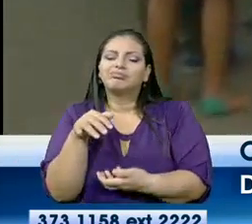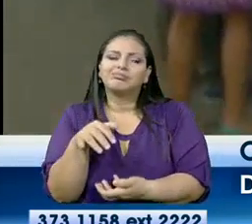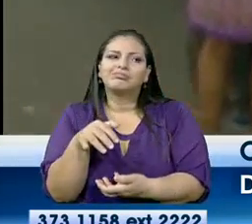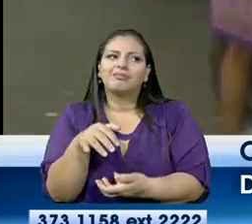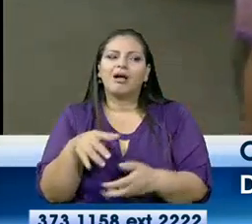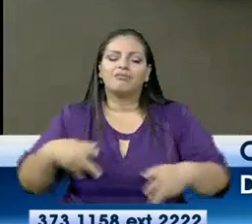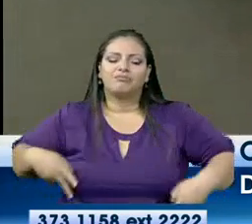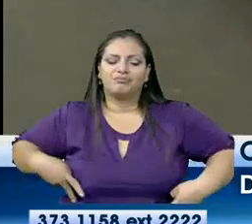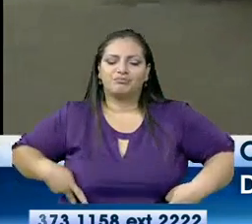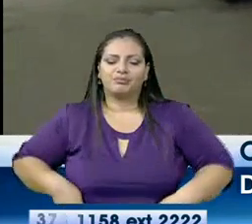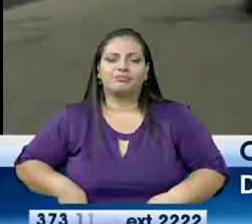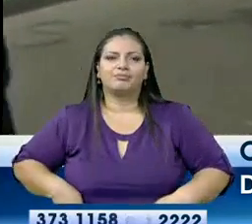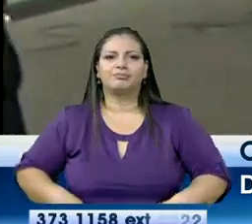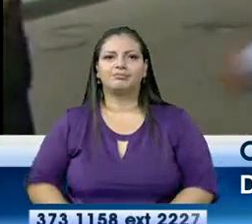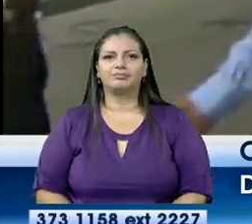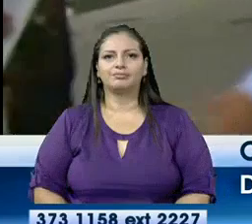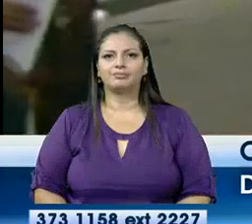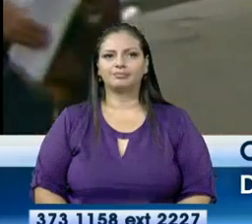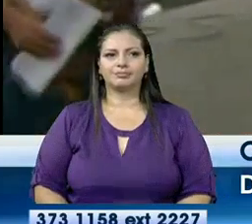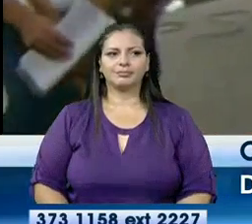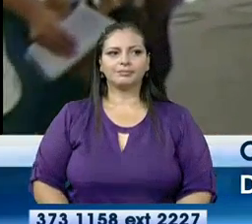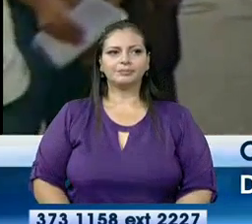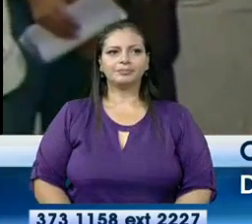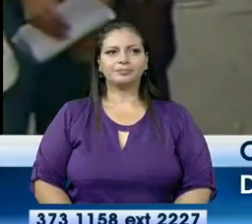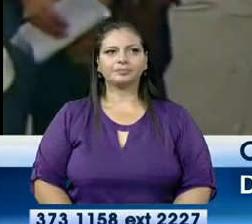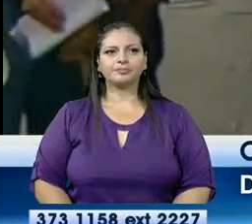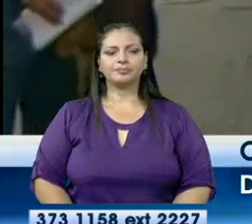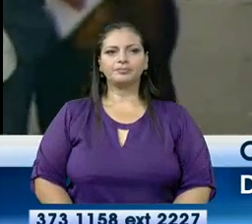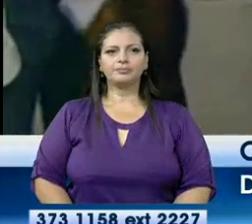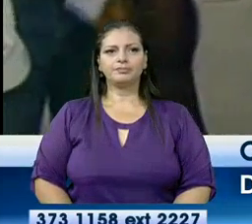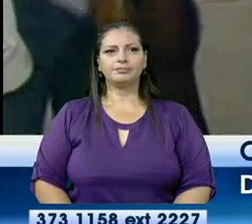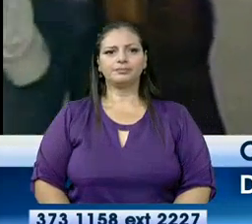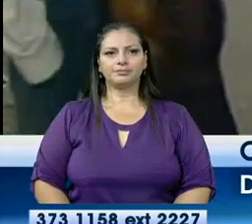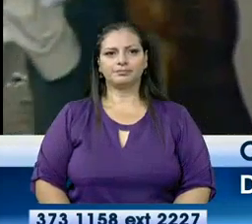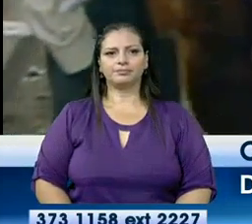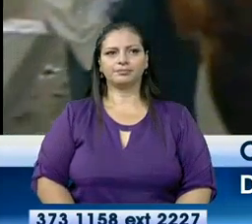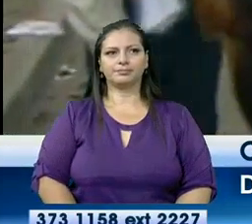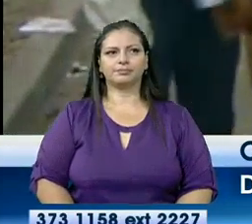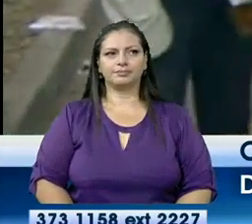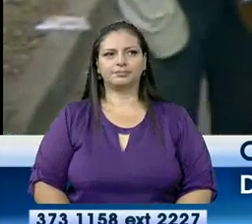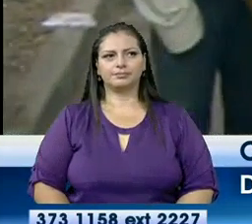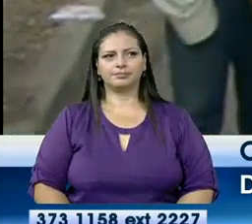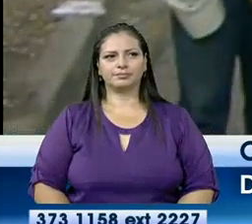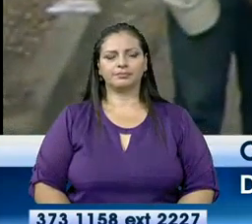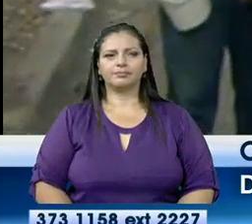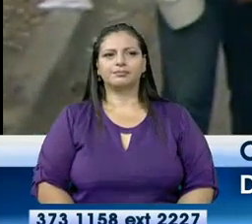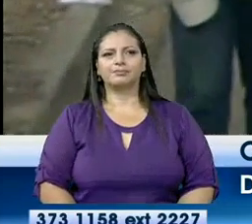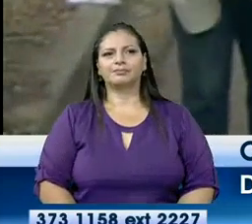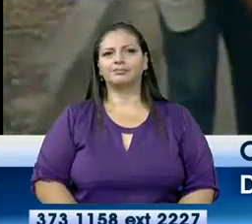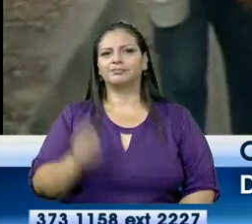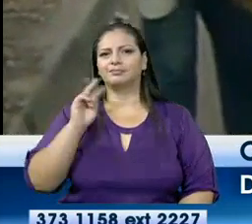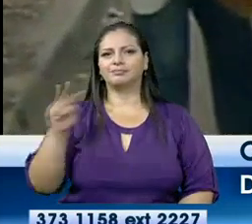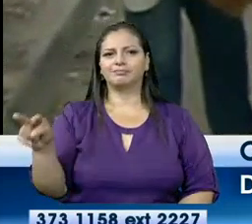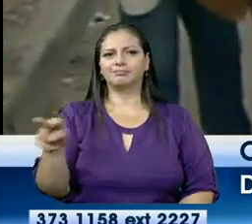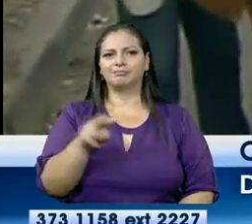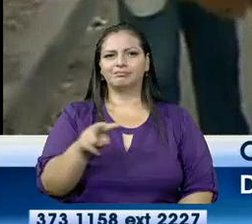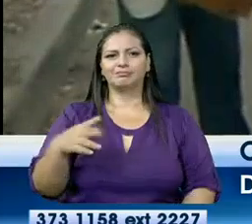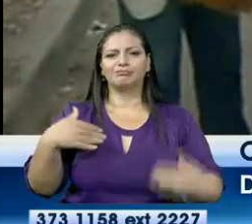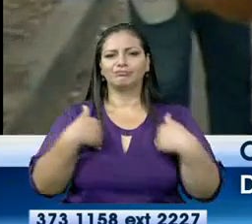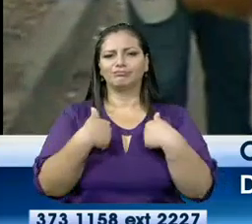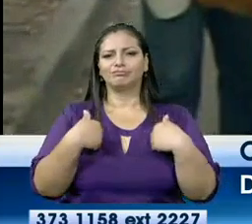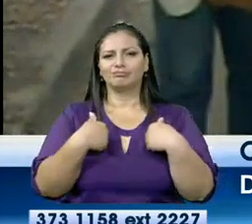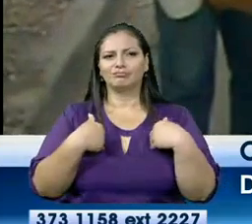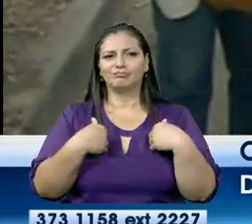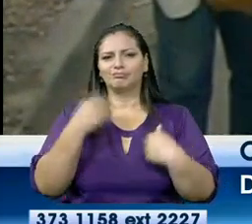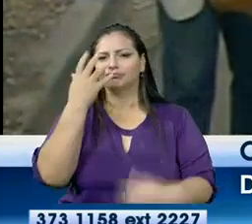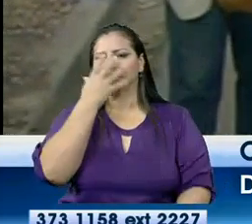nosotros continuamos por acá. Miren ustedes la presencia de animalitos, de mascotitas, para cerrar la semana de esta forma, con estas imágenes por acá, los perritos.